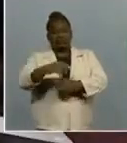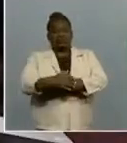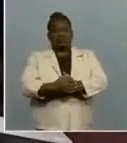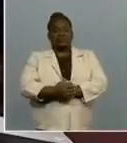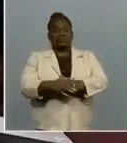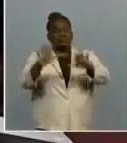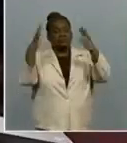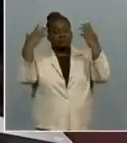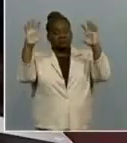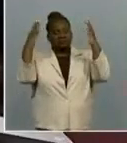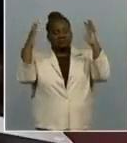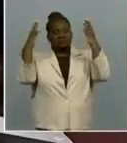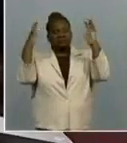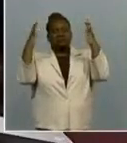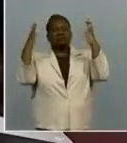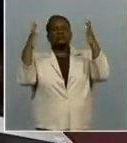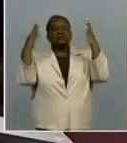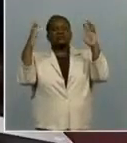ah